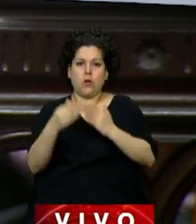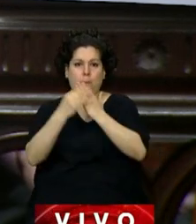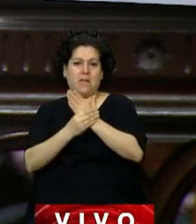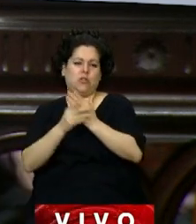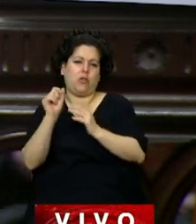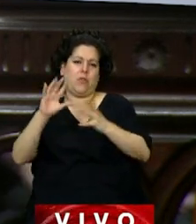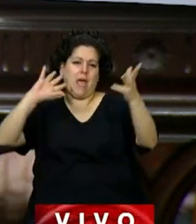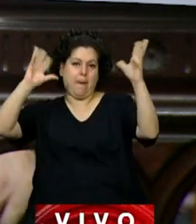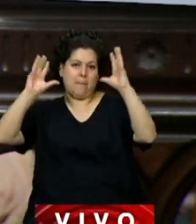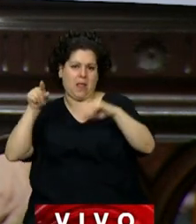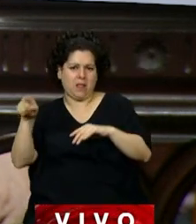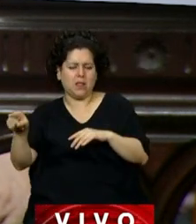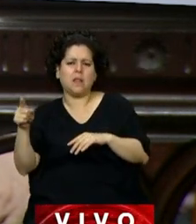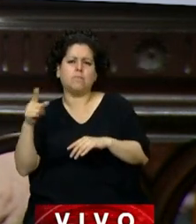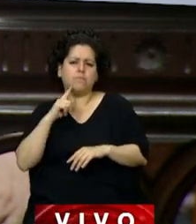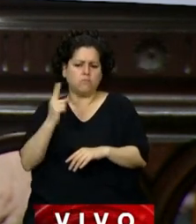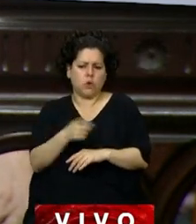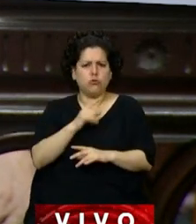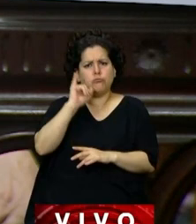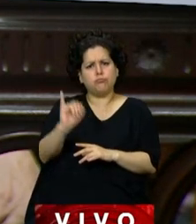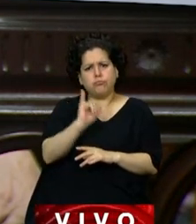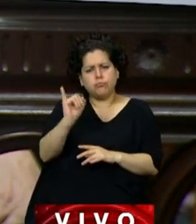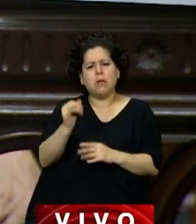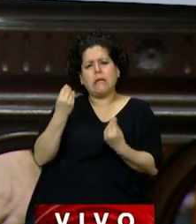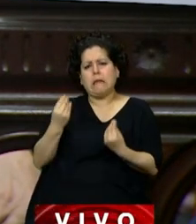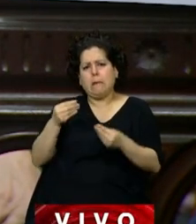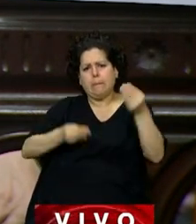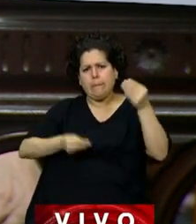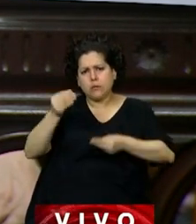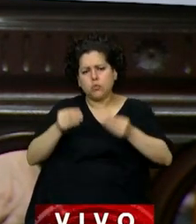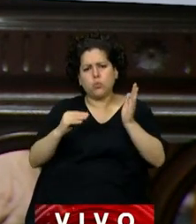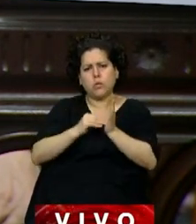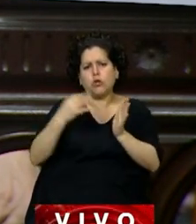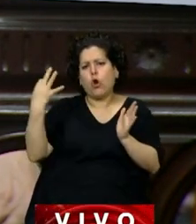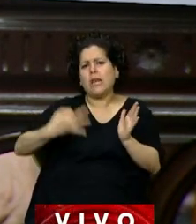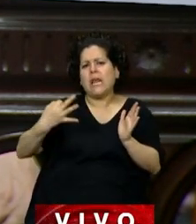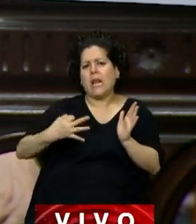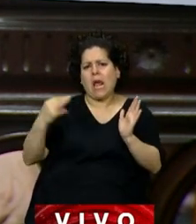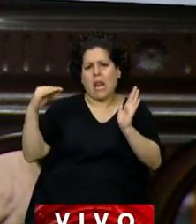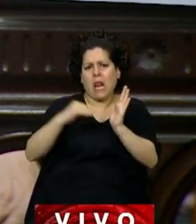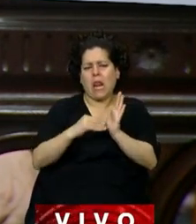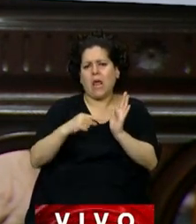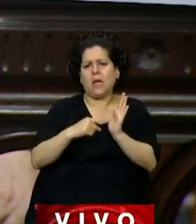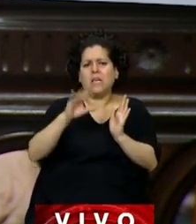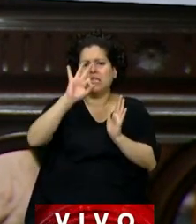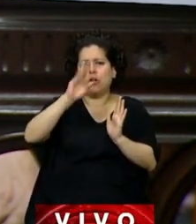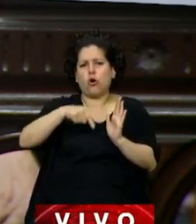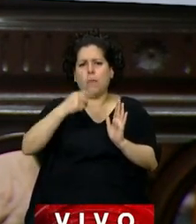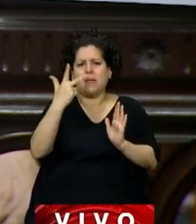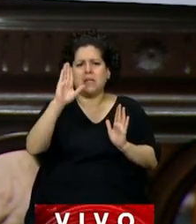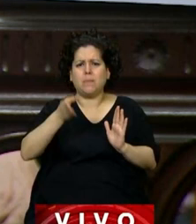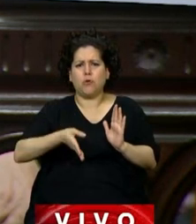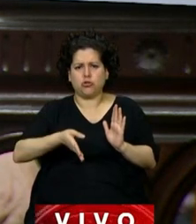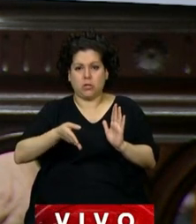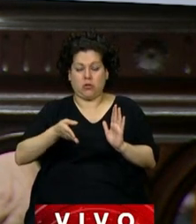Ambiente, le habíamos planteado que lejos estaba ese presupuesto originario de llegar al 0,3%